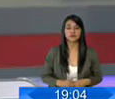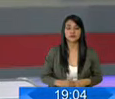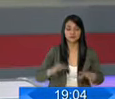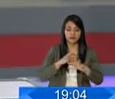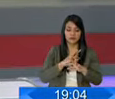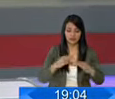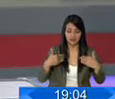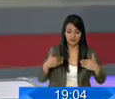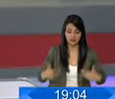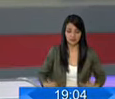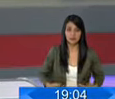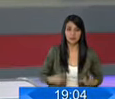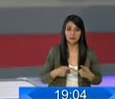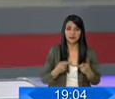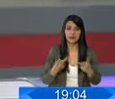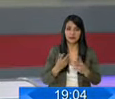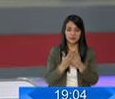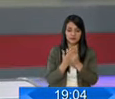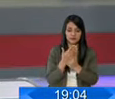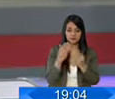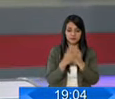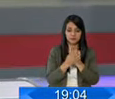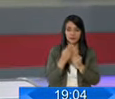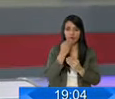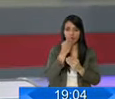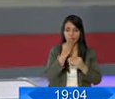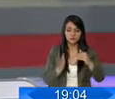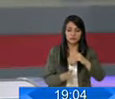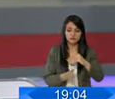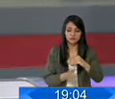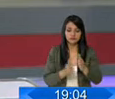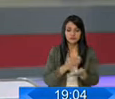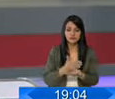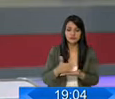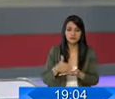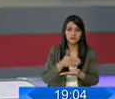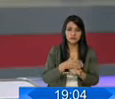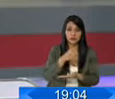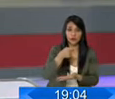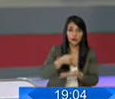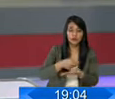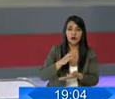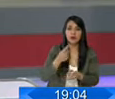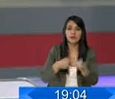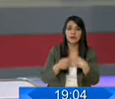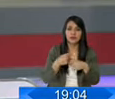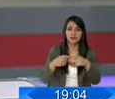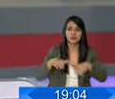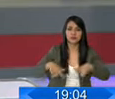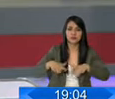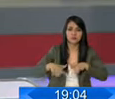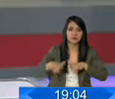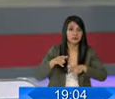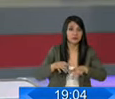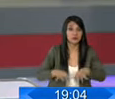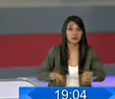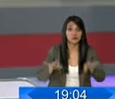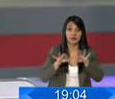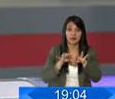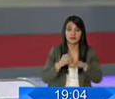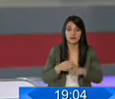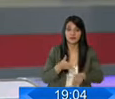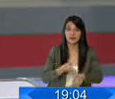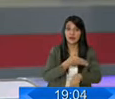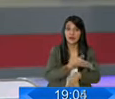personal como al momento de manipular alimentos es esencial a la hora de vender o comprar comida en puestos de vendedores ambulantes. Según un